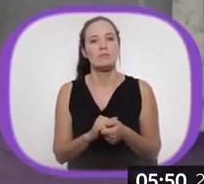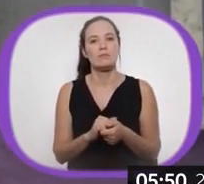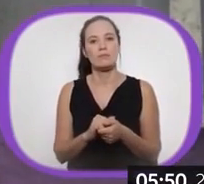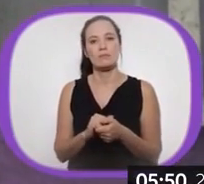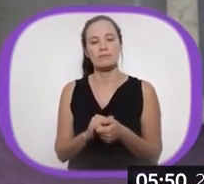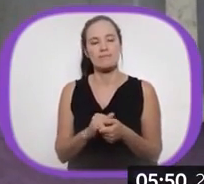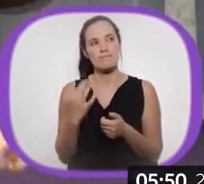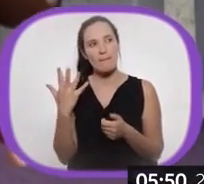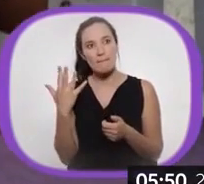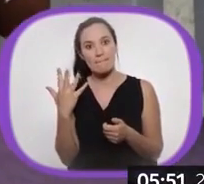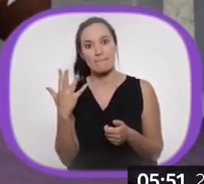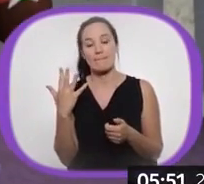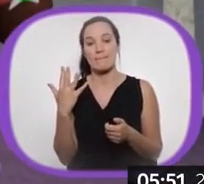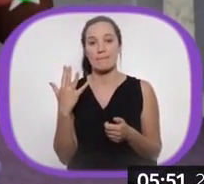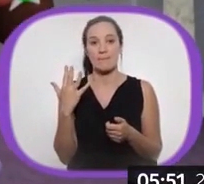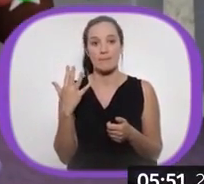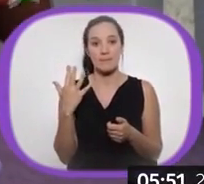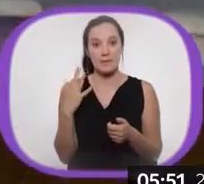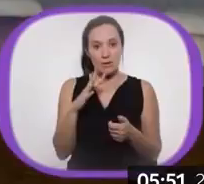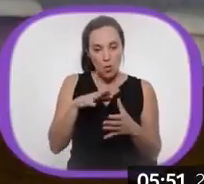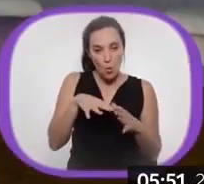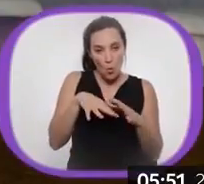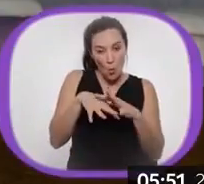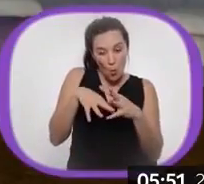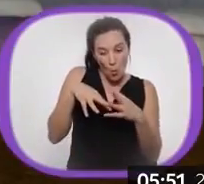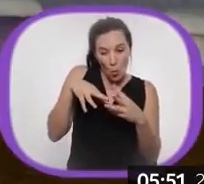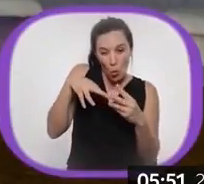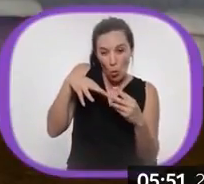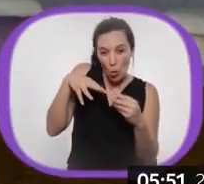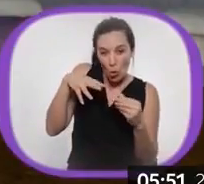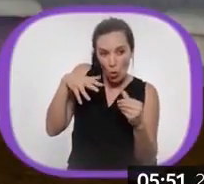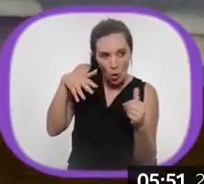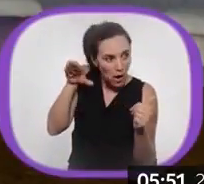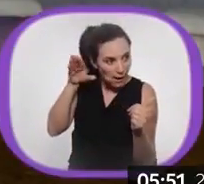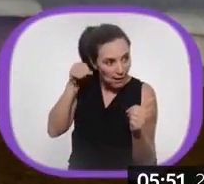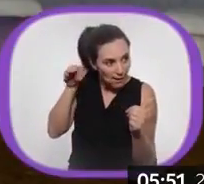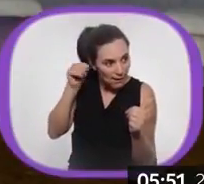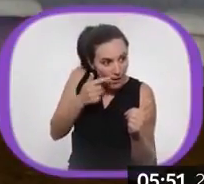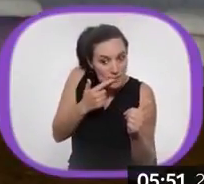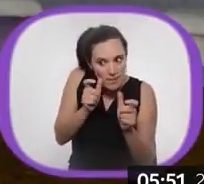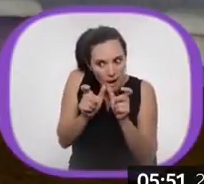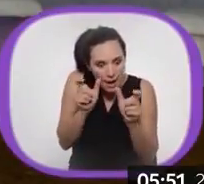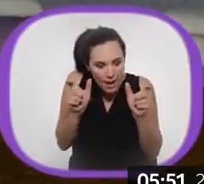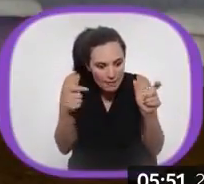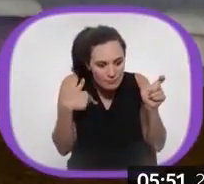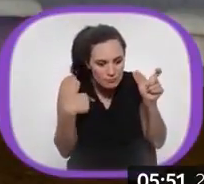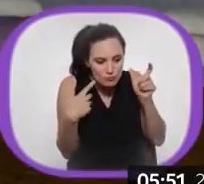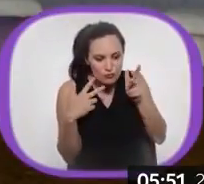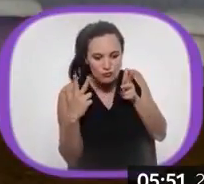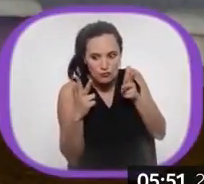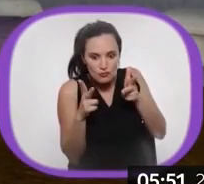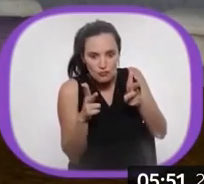Ponga la mano en lo que va a desaparecer. Escucha estas palabras que digo. ¡Haz